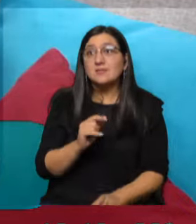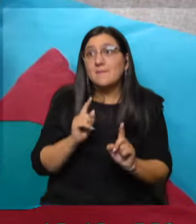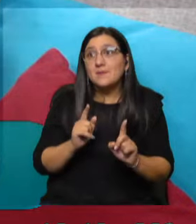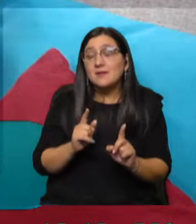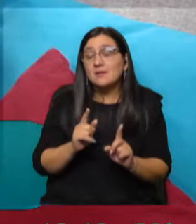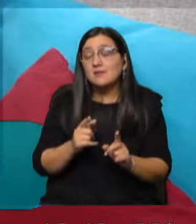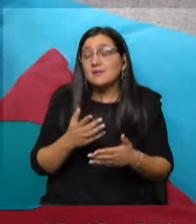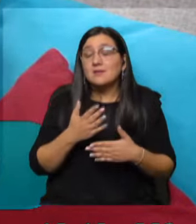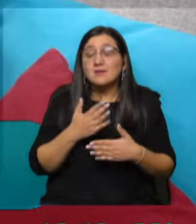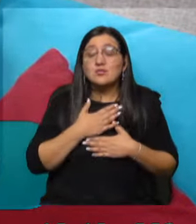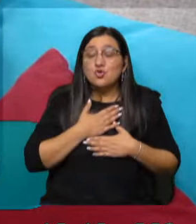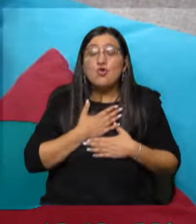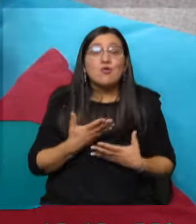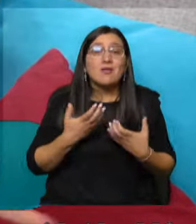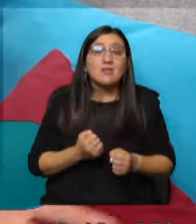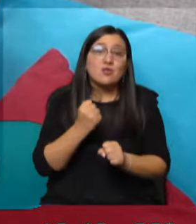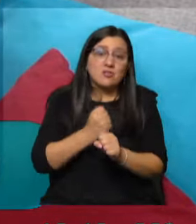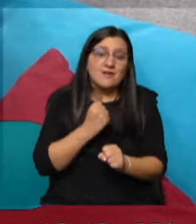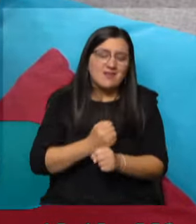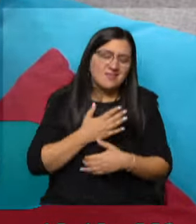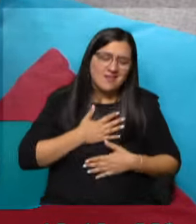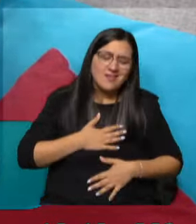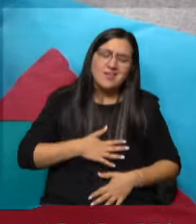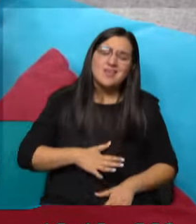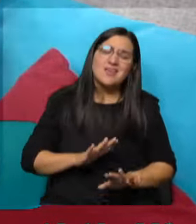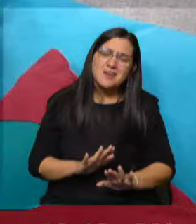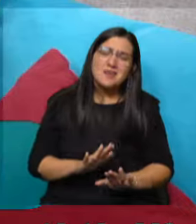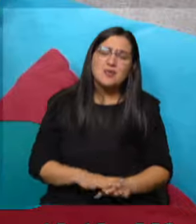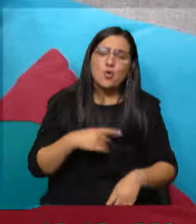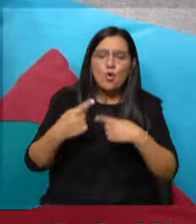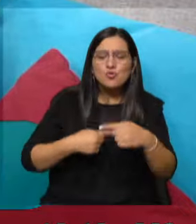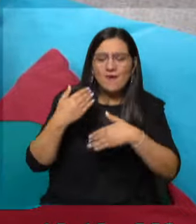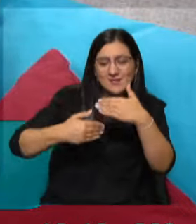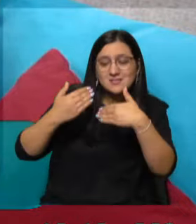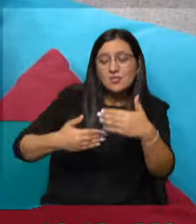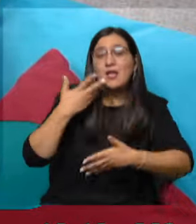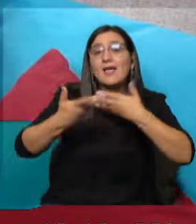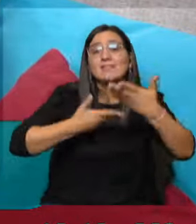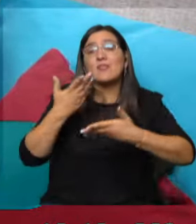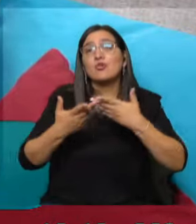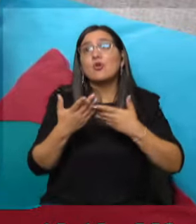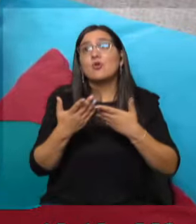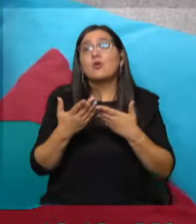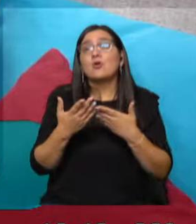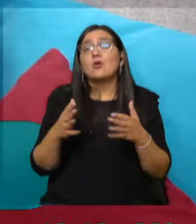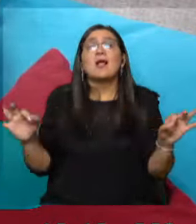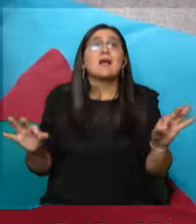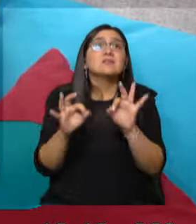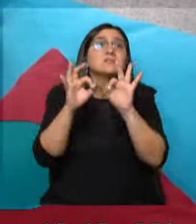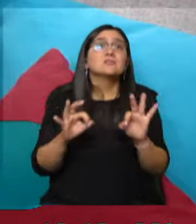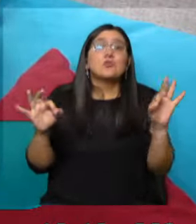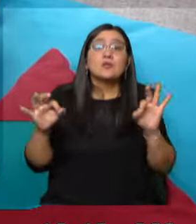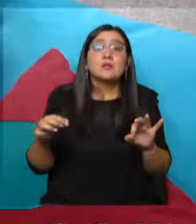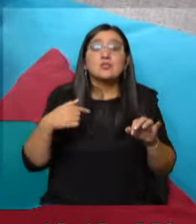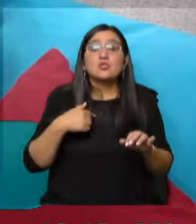eso, viste, que yo lo que quiero es trabajar en paz, tranquila, ¿no? O sea, seguir adelante cantando las canciones que la gente, que